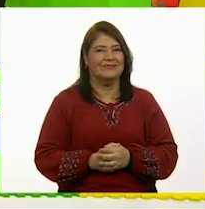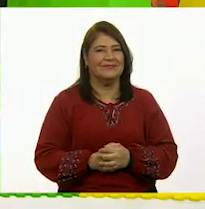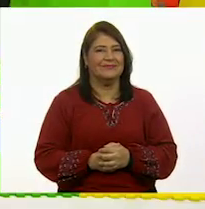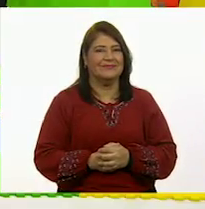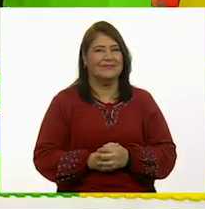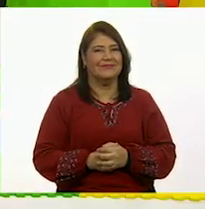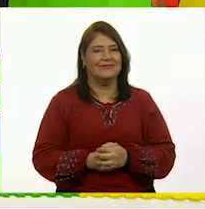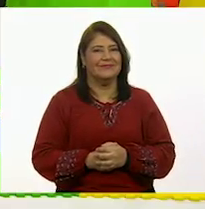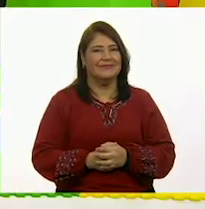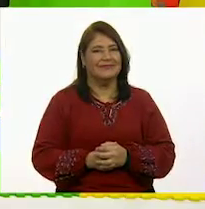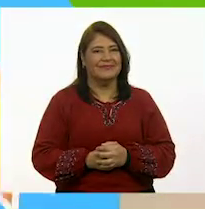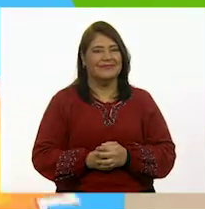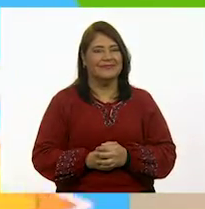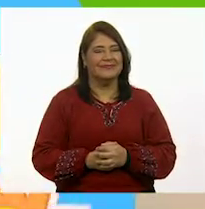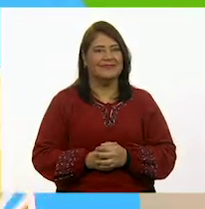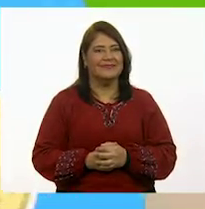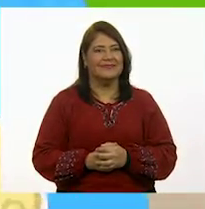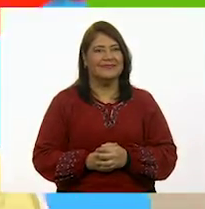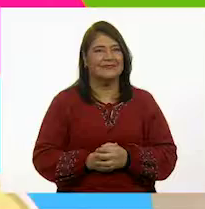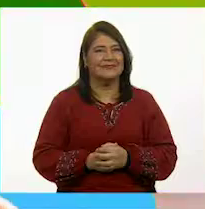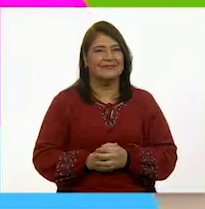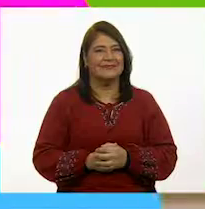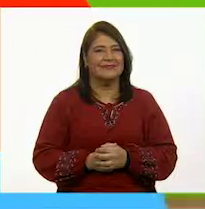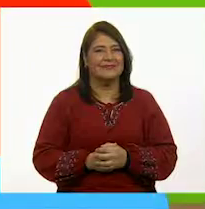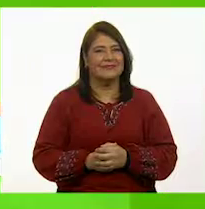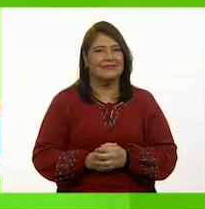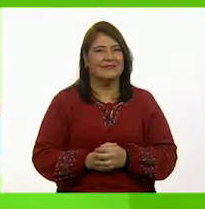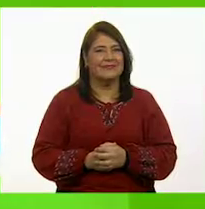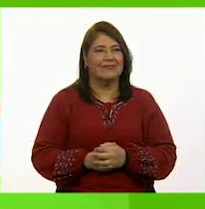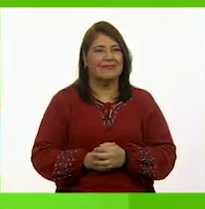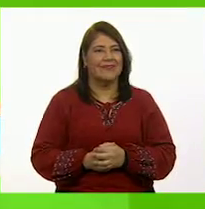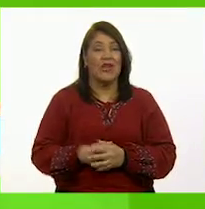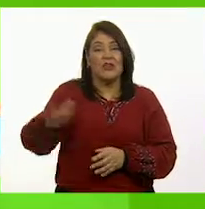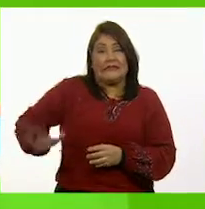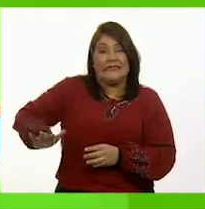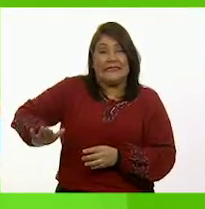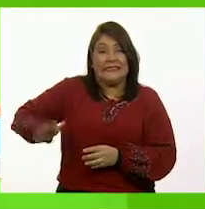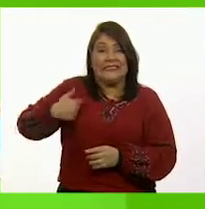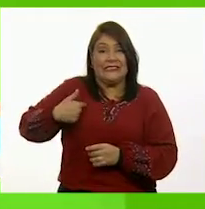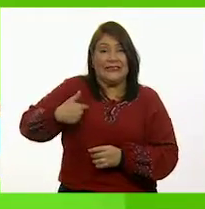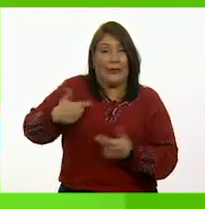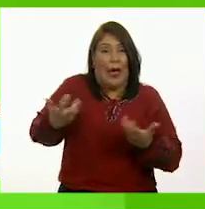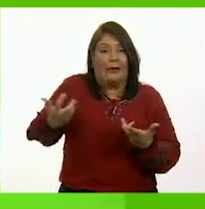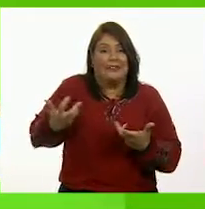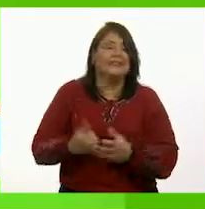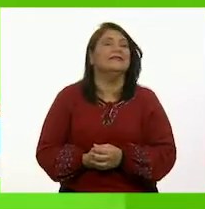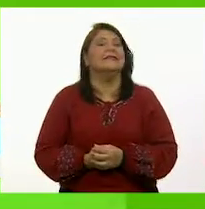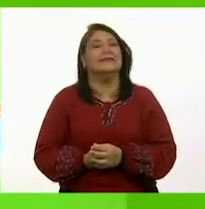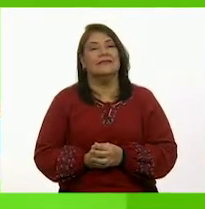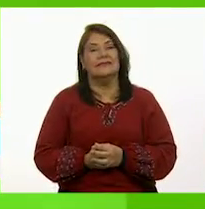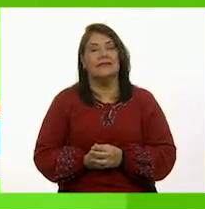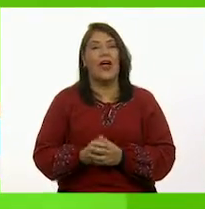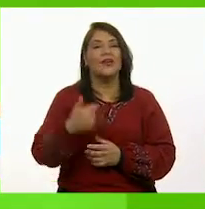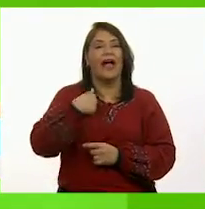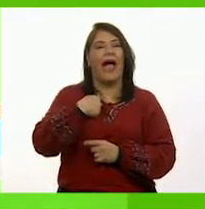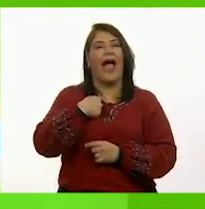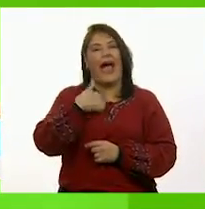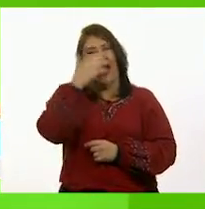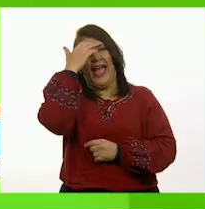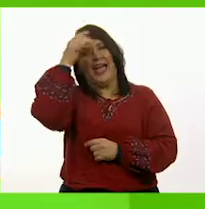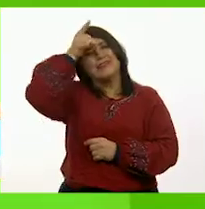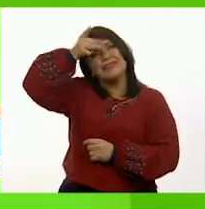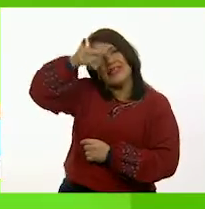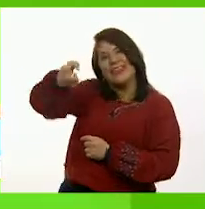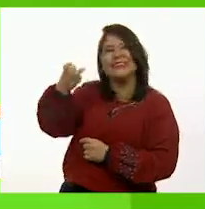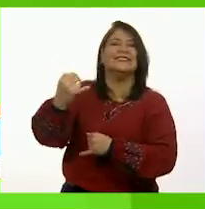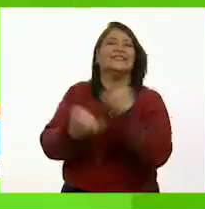gira, gira, gira, gira, gira, gira, gira, gira, gira, gira, gira, yo conozco este juego. Hay